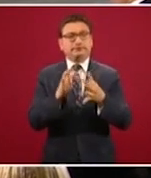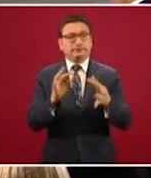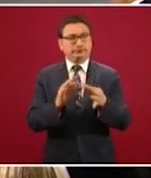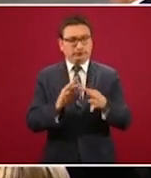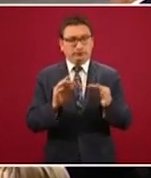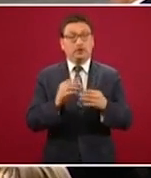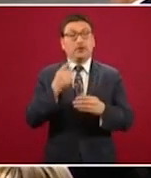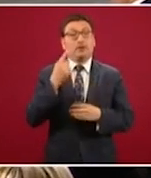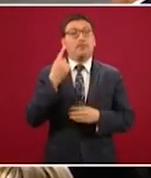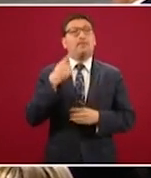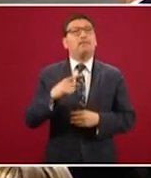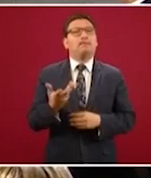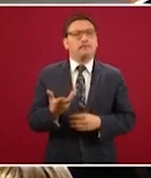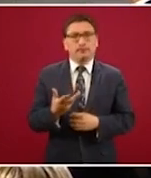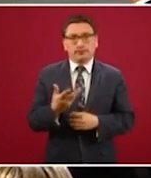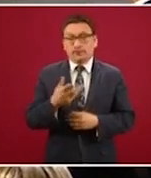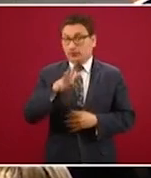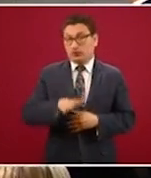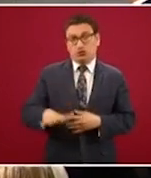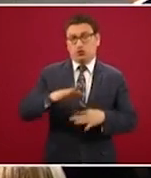para que todos